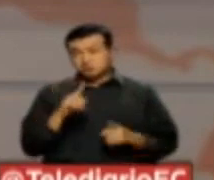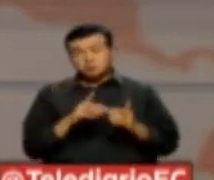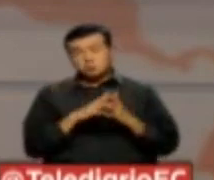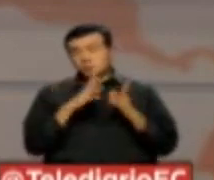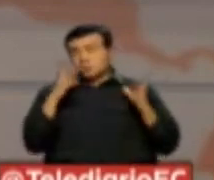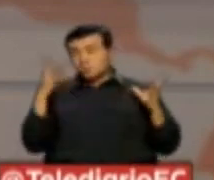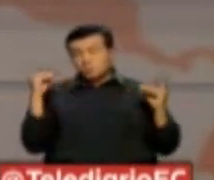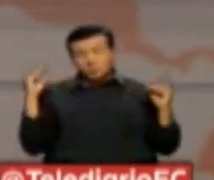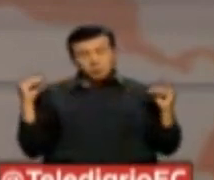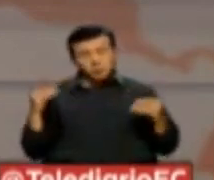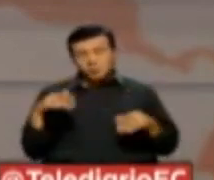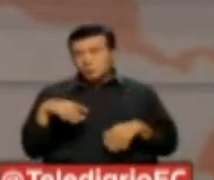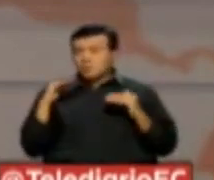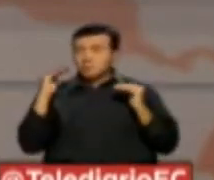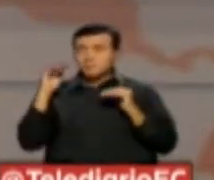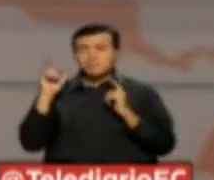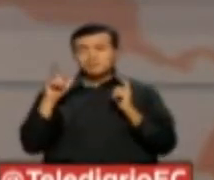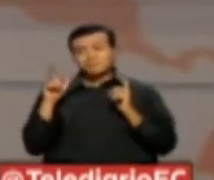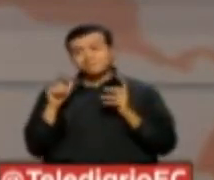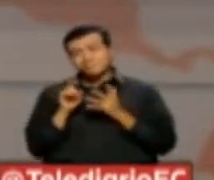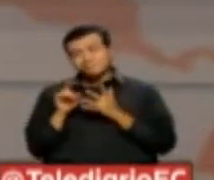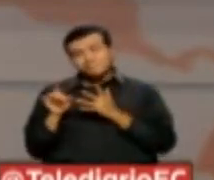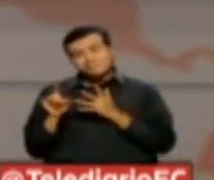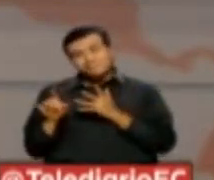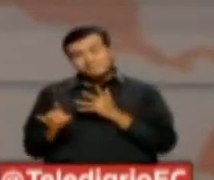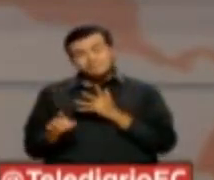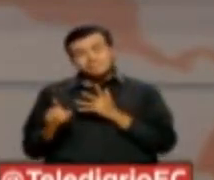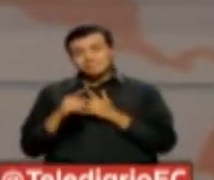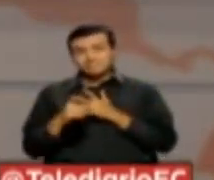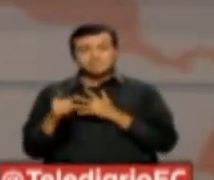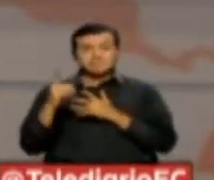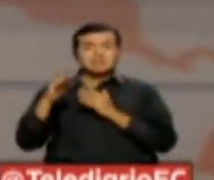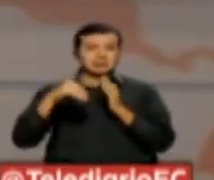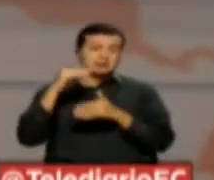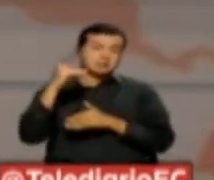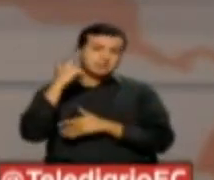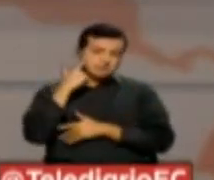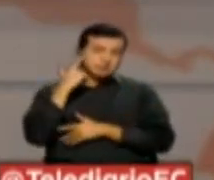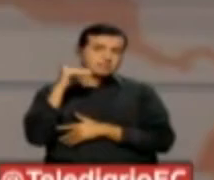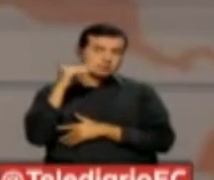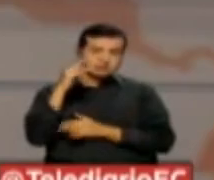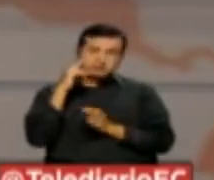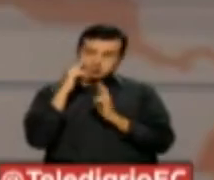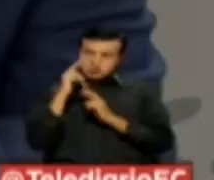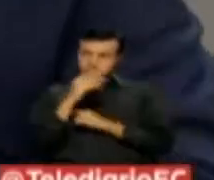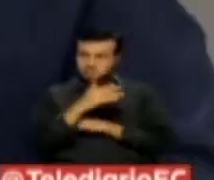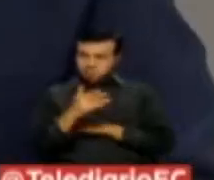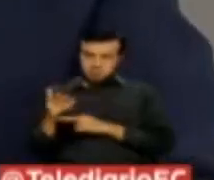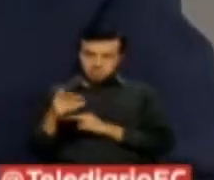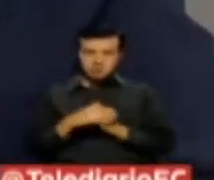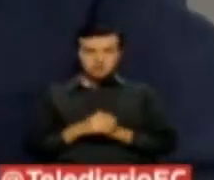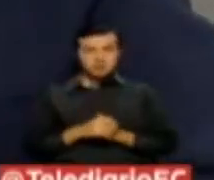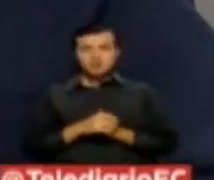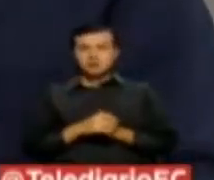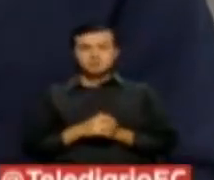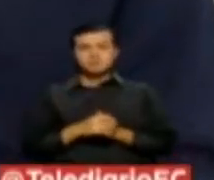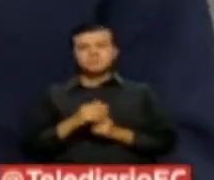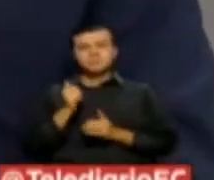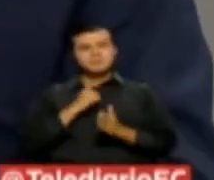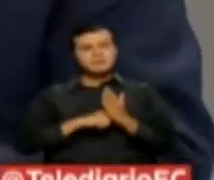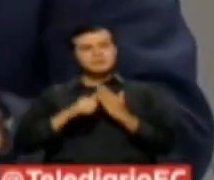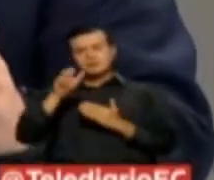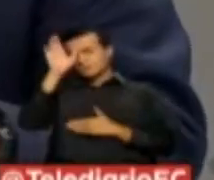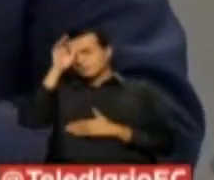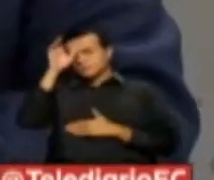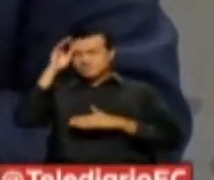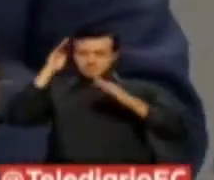algunos grandes personajes que bueno en cualquier momento se será cuál es la gran apuesta del ministerio